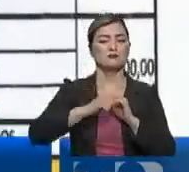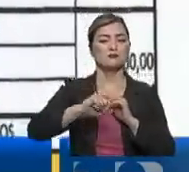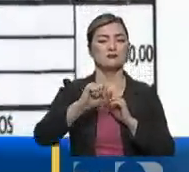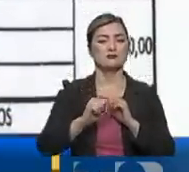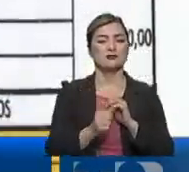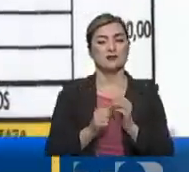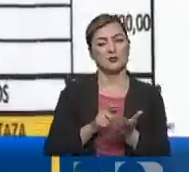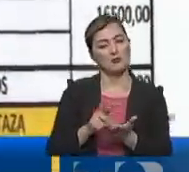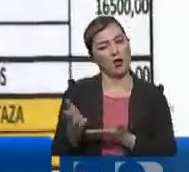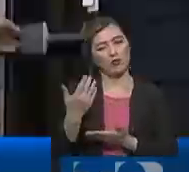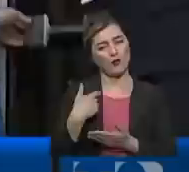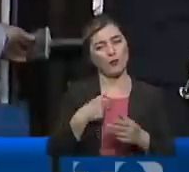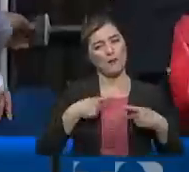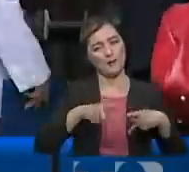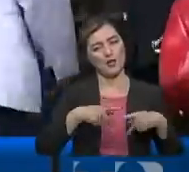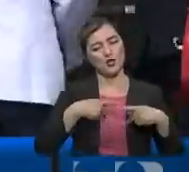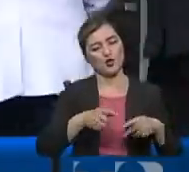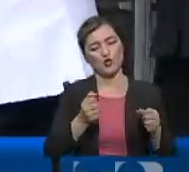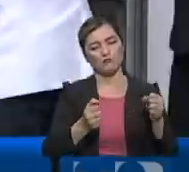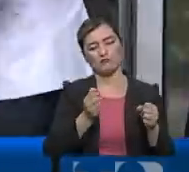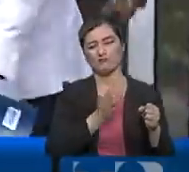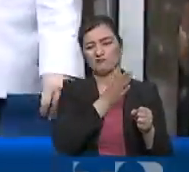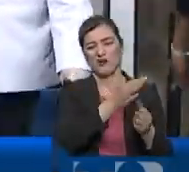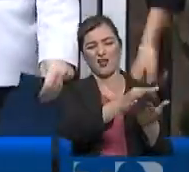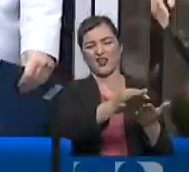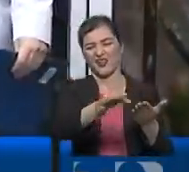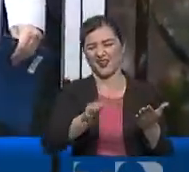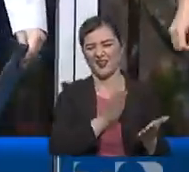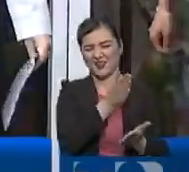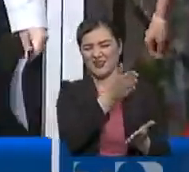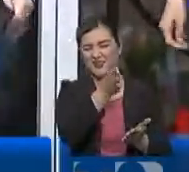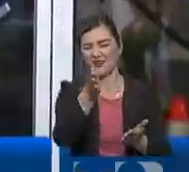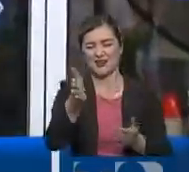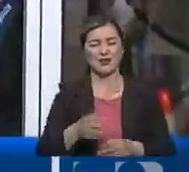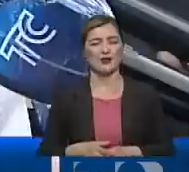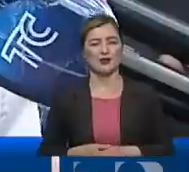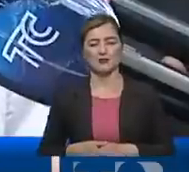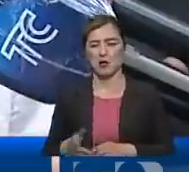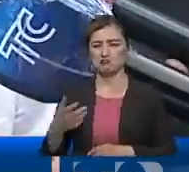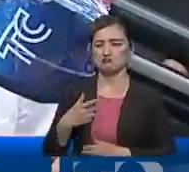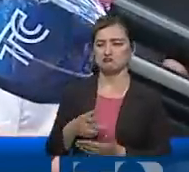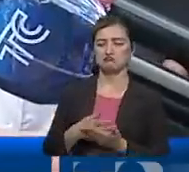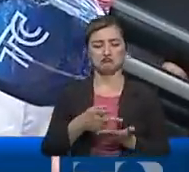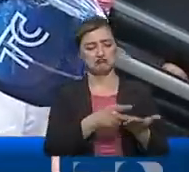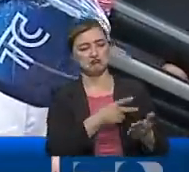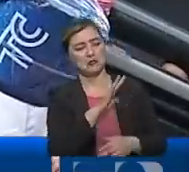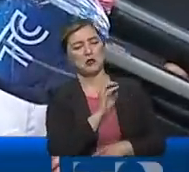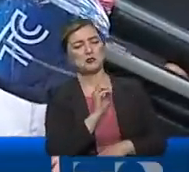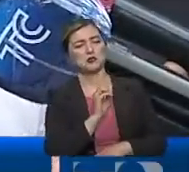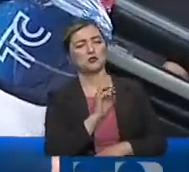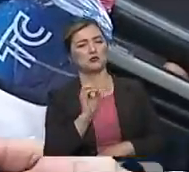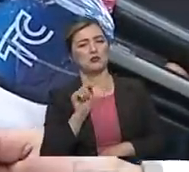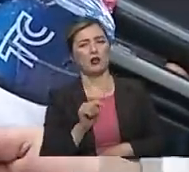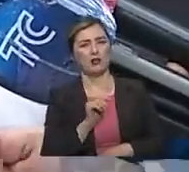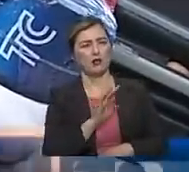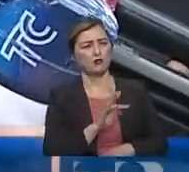rutas y frecuencias adicionales, presentó una denuncia formal ante la Fiscalía General en Quito. Efectivamente, involucra